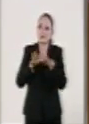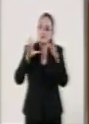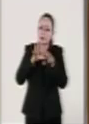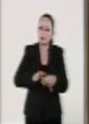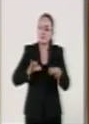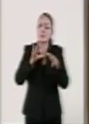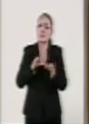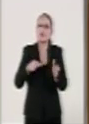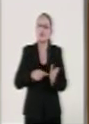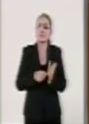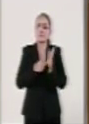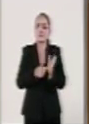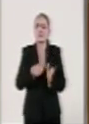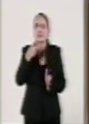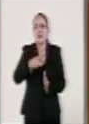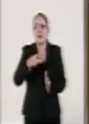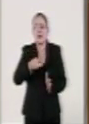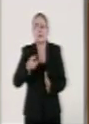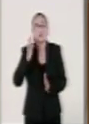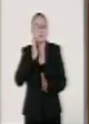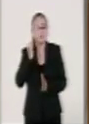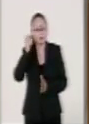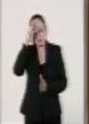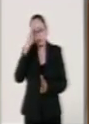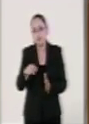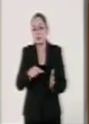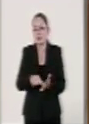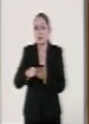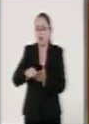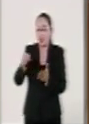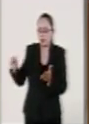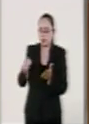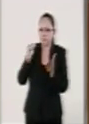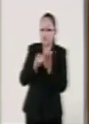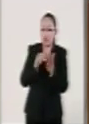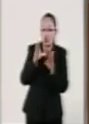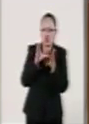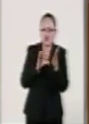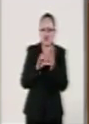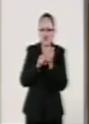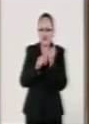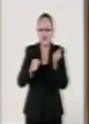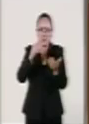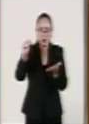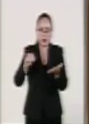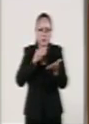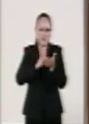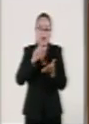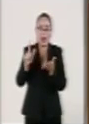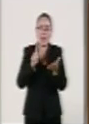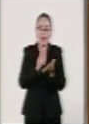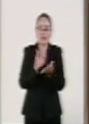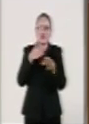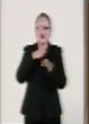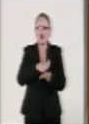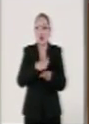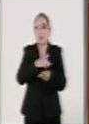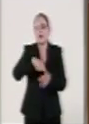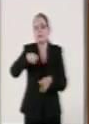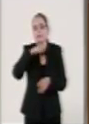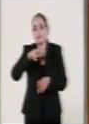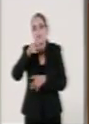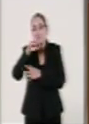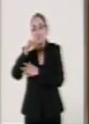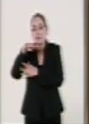del Congreso de la Unión para dotar de esa base constitucional a la normativa de la Ley General de Víctimas, no